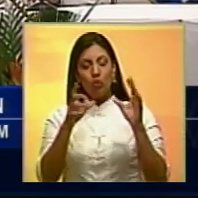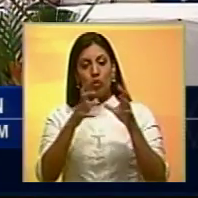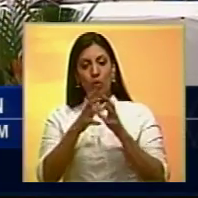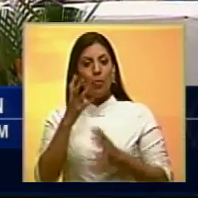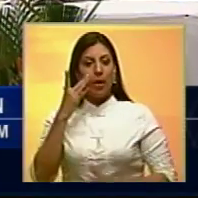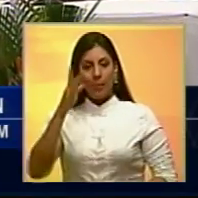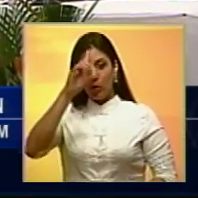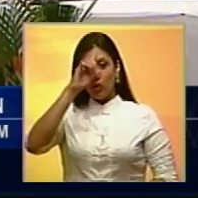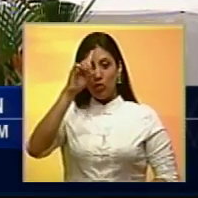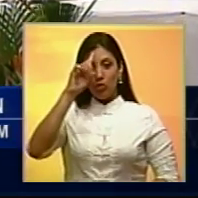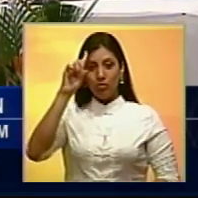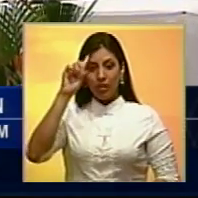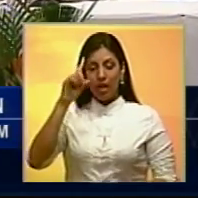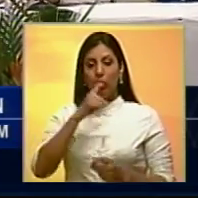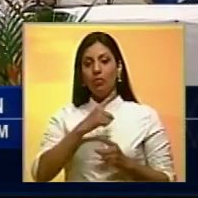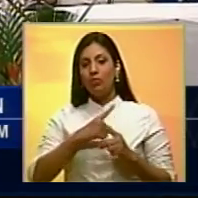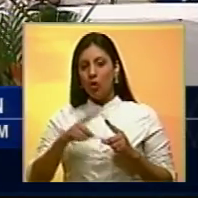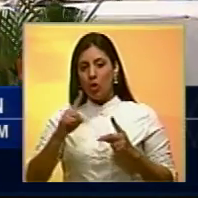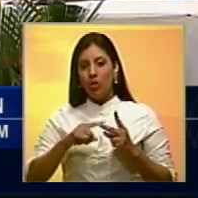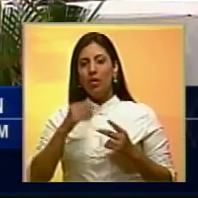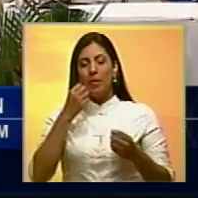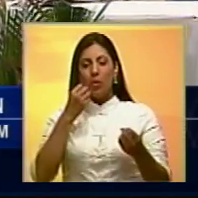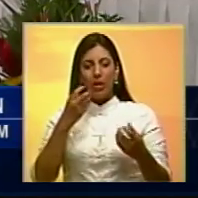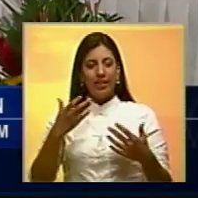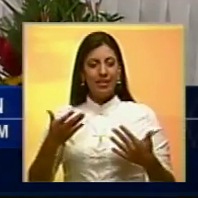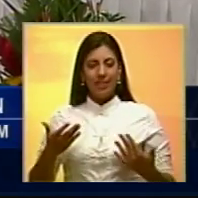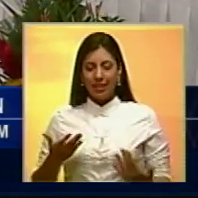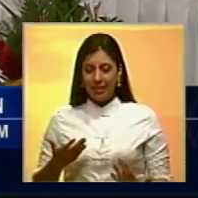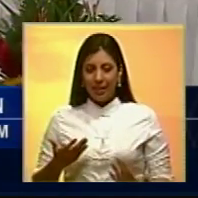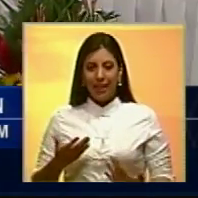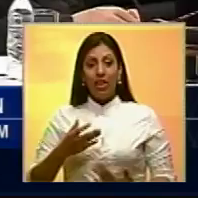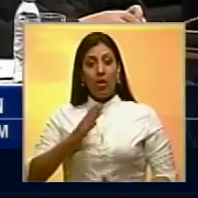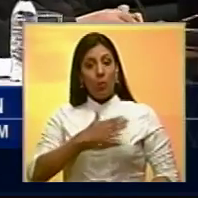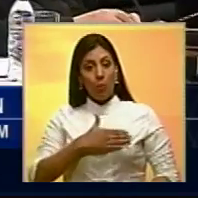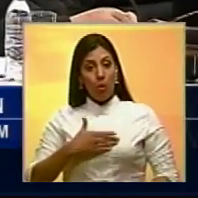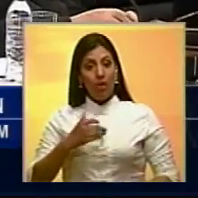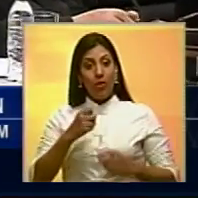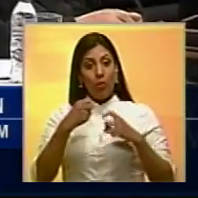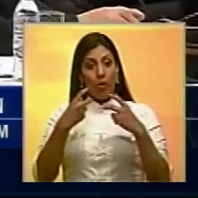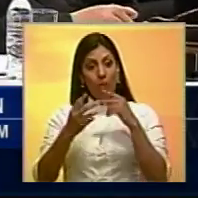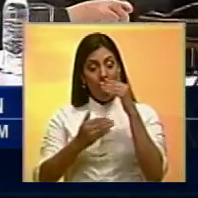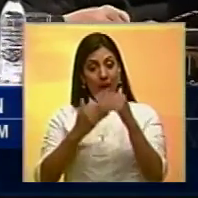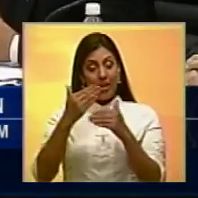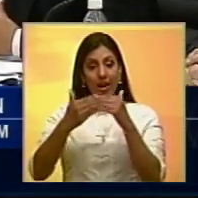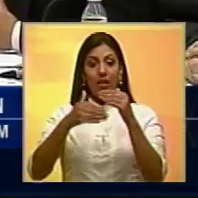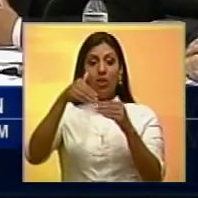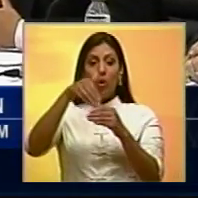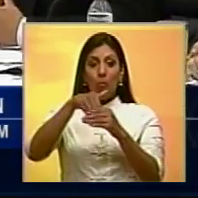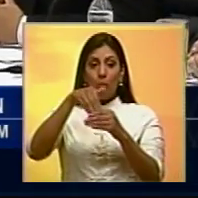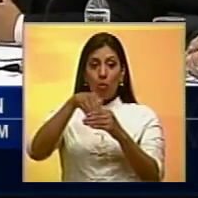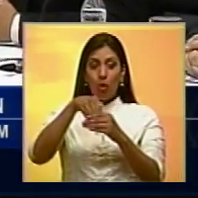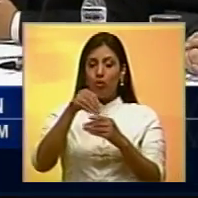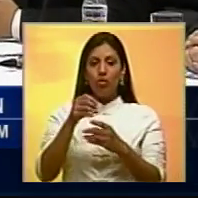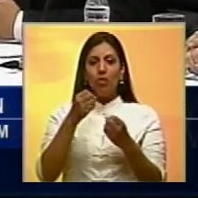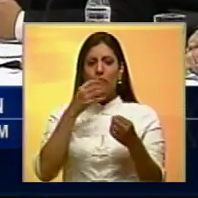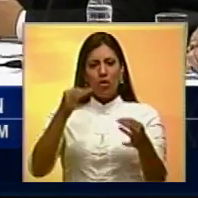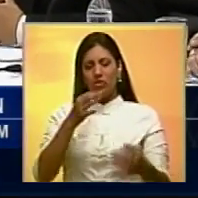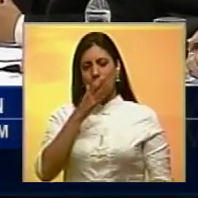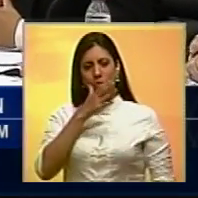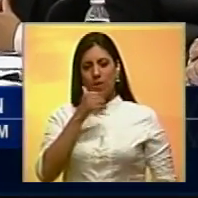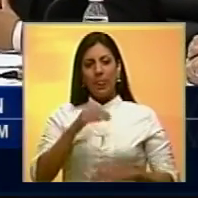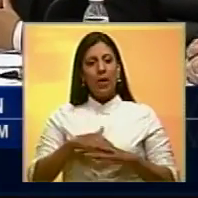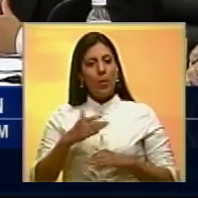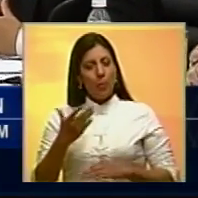como Diosdado Cabello, también señalaban que la posibilidad de adelantar elecciones no está contemplada